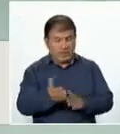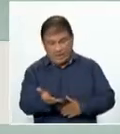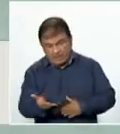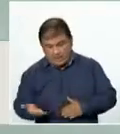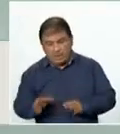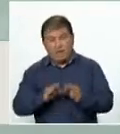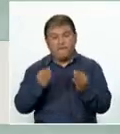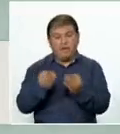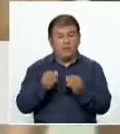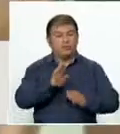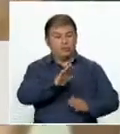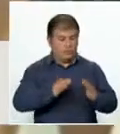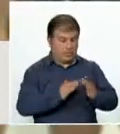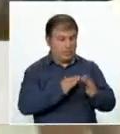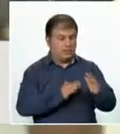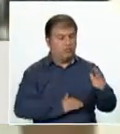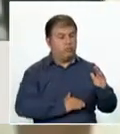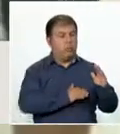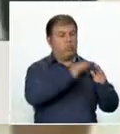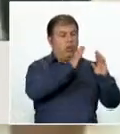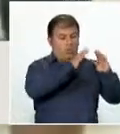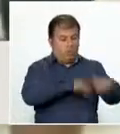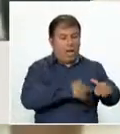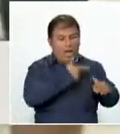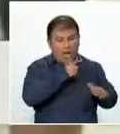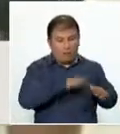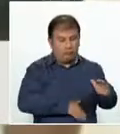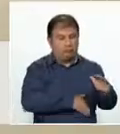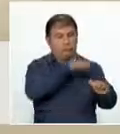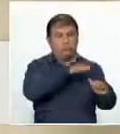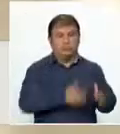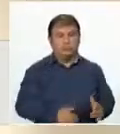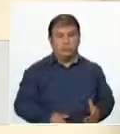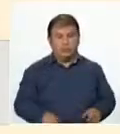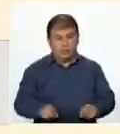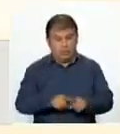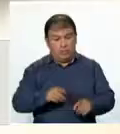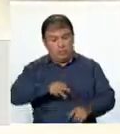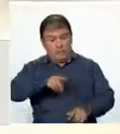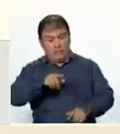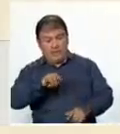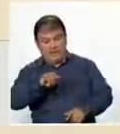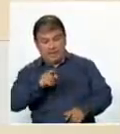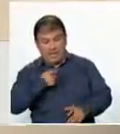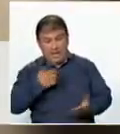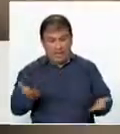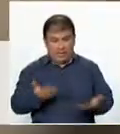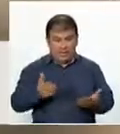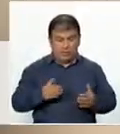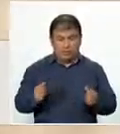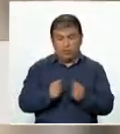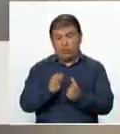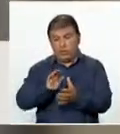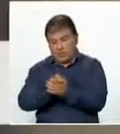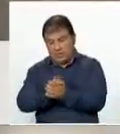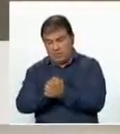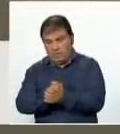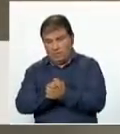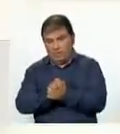recibir familias cuyas viviendas han colapsado por el agua. Soy Martín Escobar y aquí estoy con unos